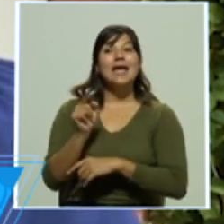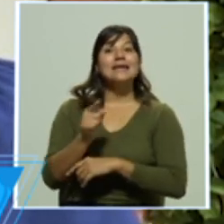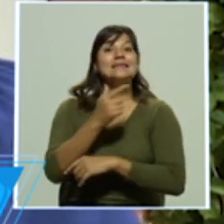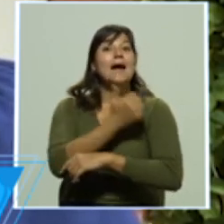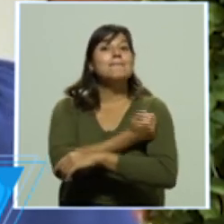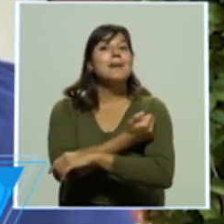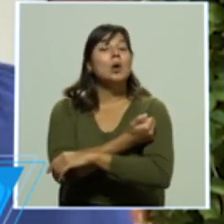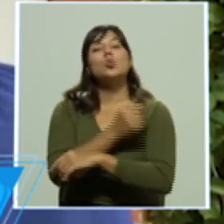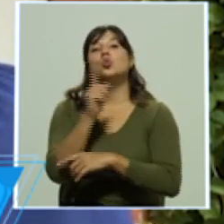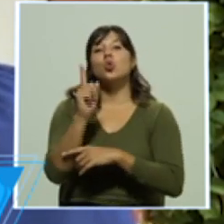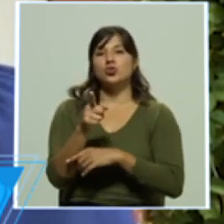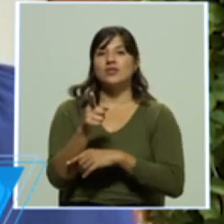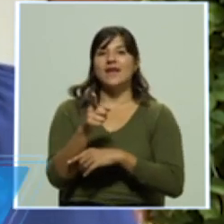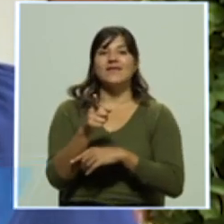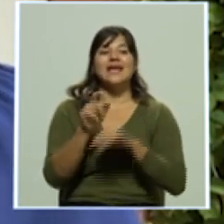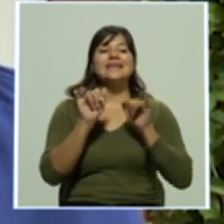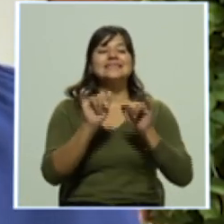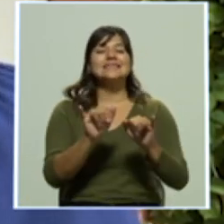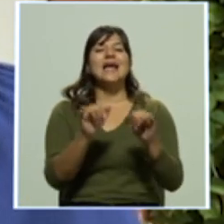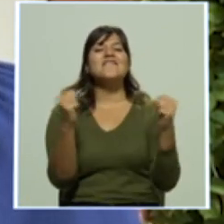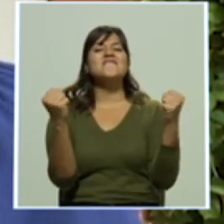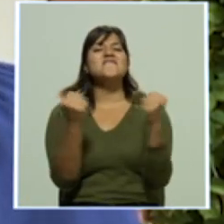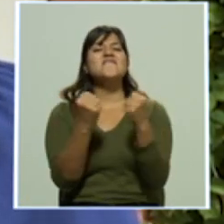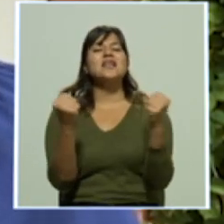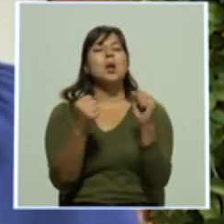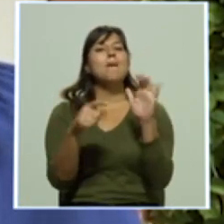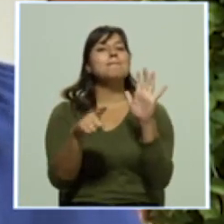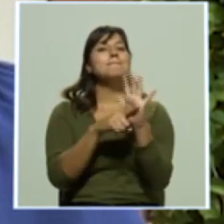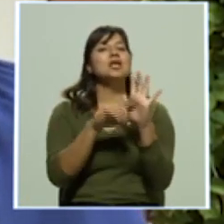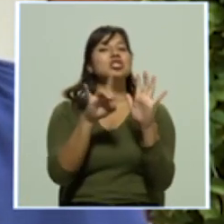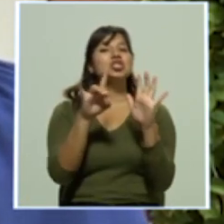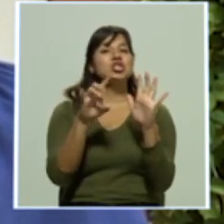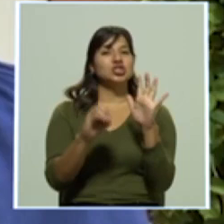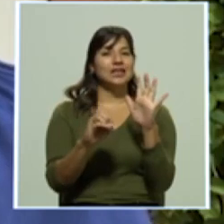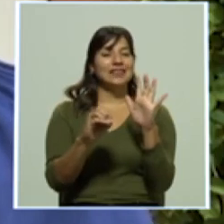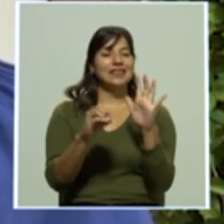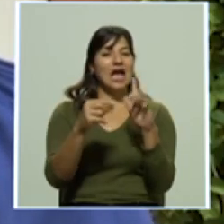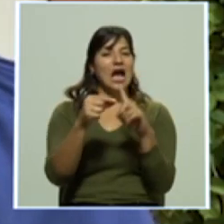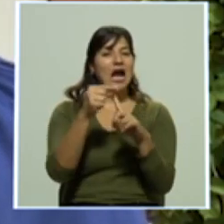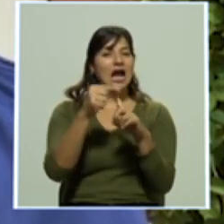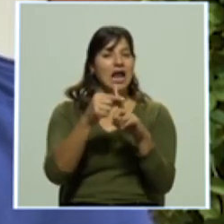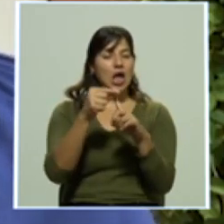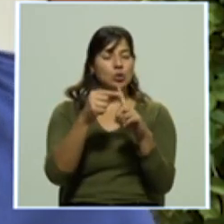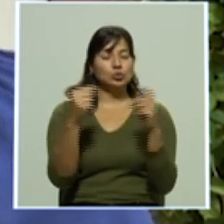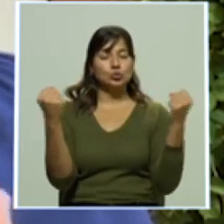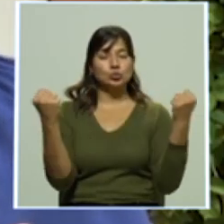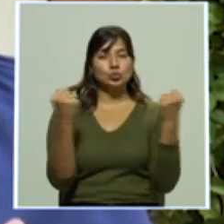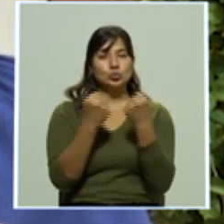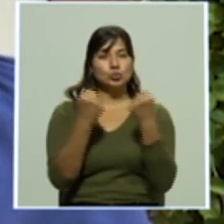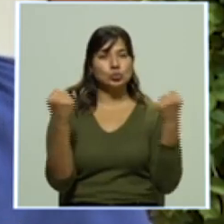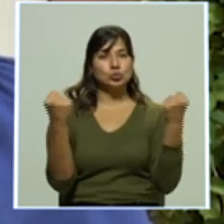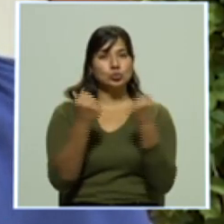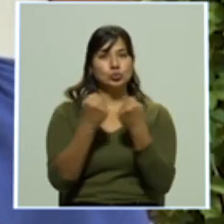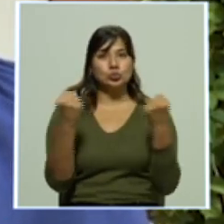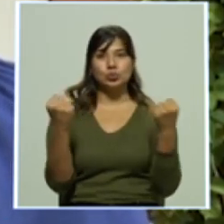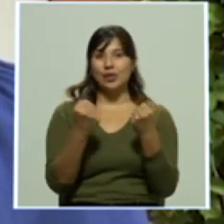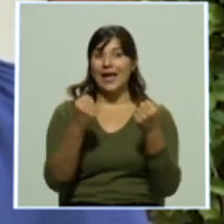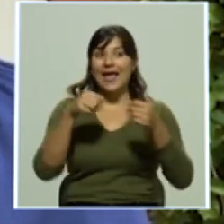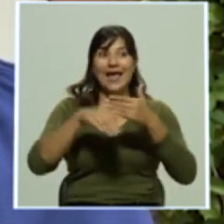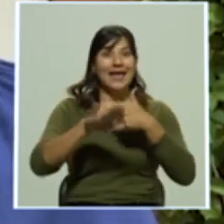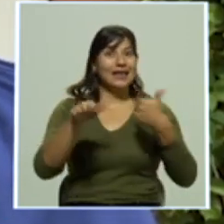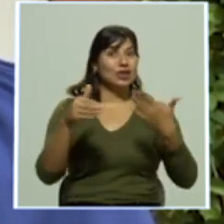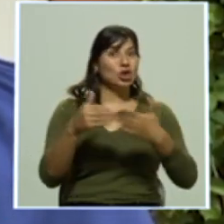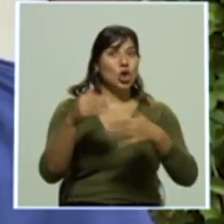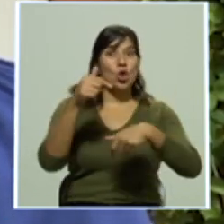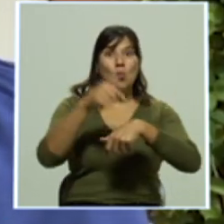debe mantener a menos 80 grados, o sea, 80 grados bajo cero, lo cual logísticamente lo hace